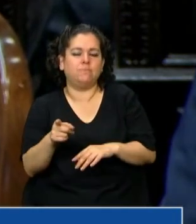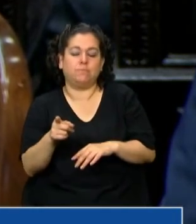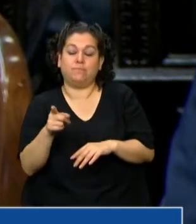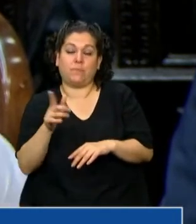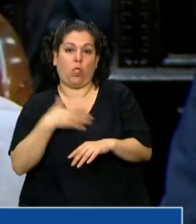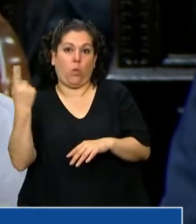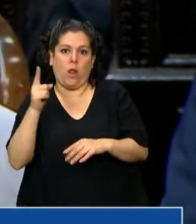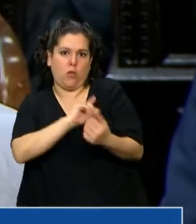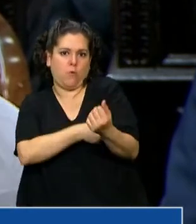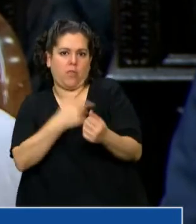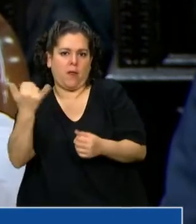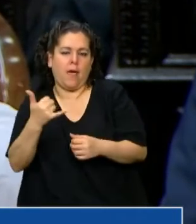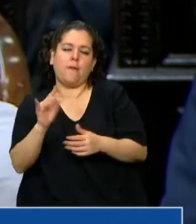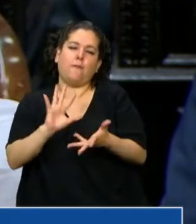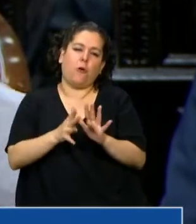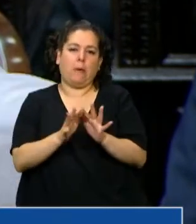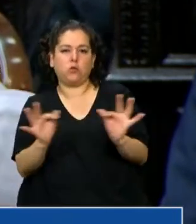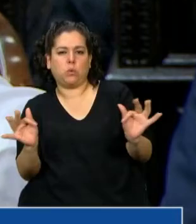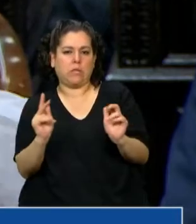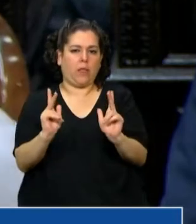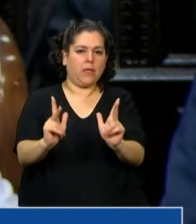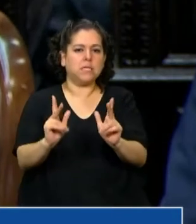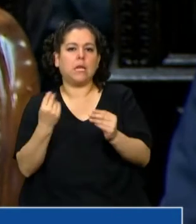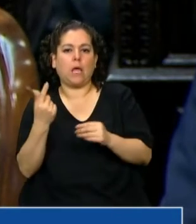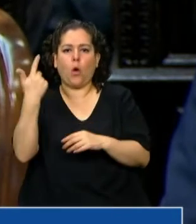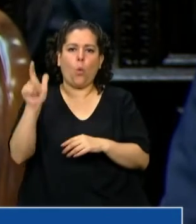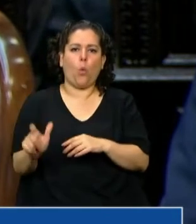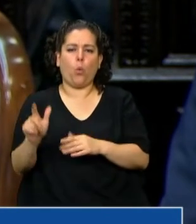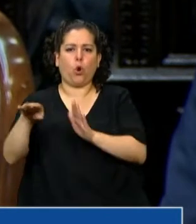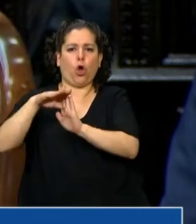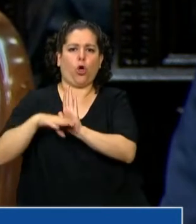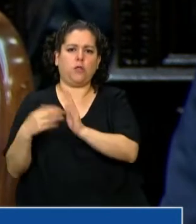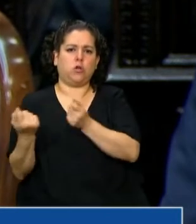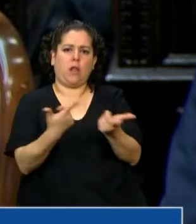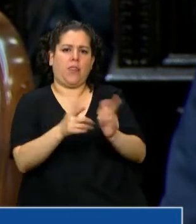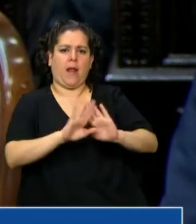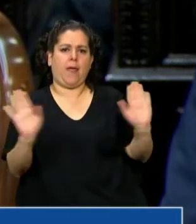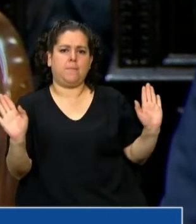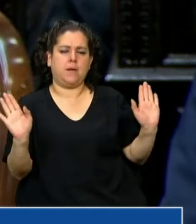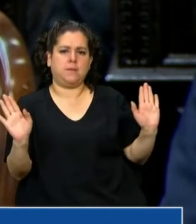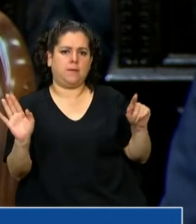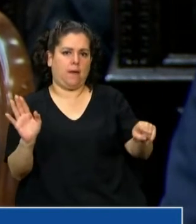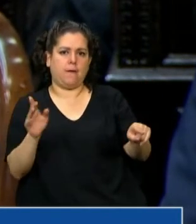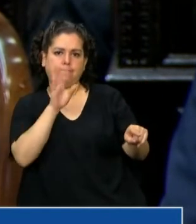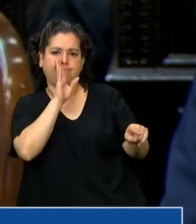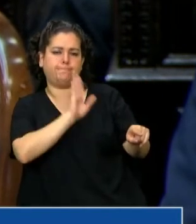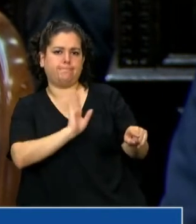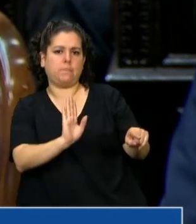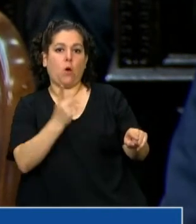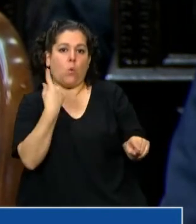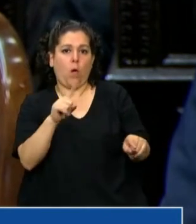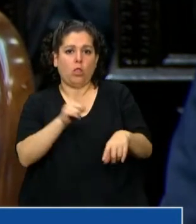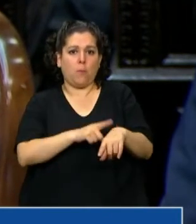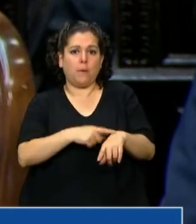obviamente es una forma elegante de decir que solamente una de las partes va a fijar las condiciones de alquiler. Porque cuando uno va a alquilar,